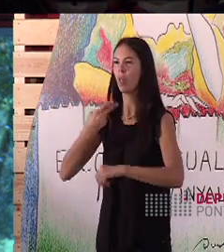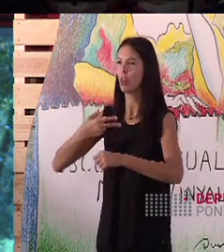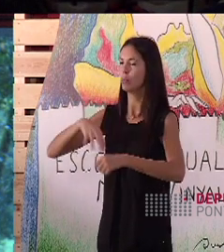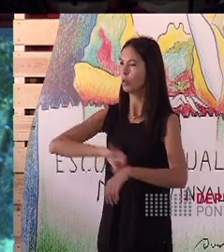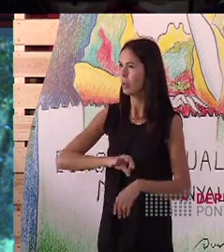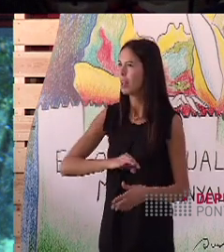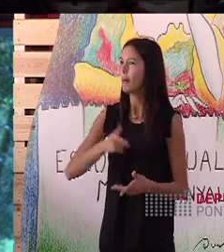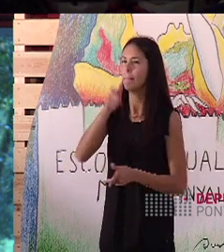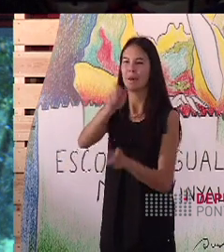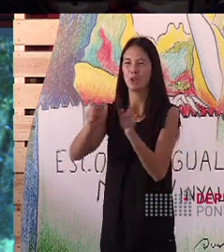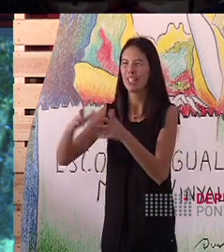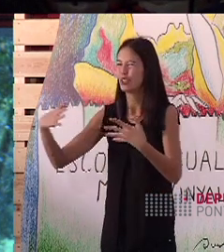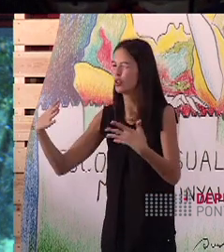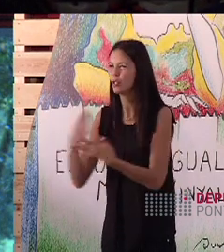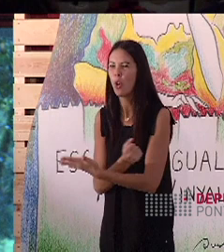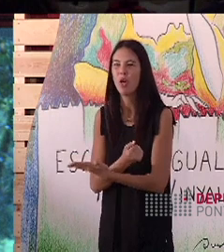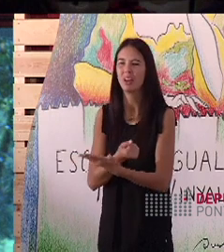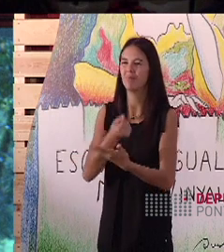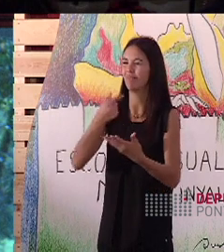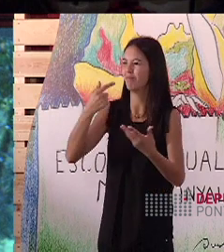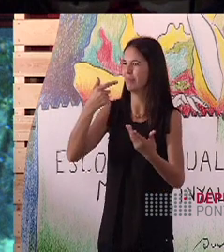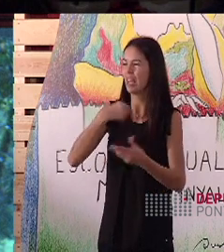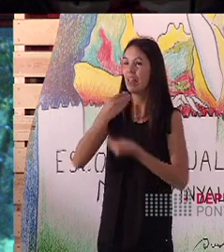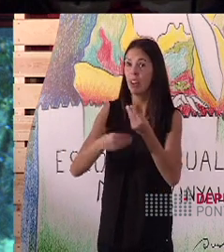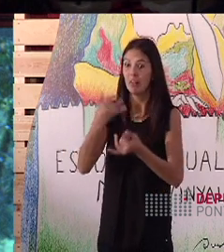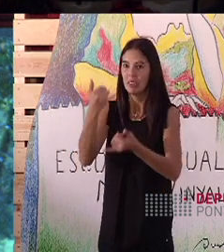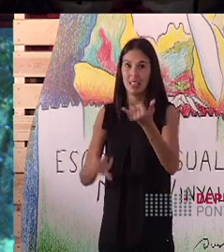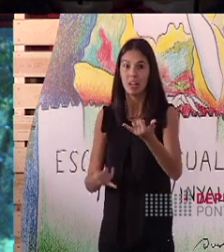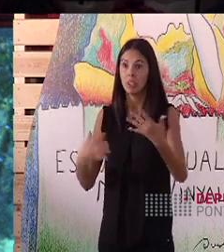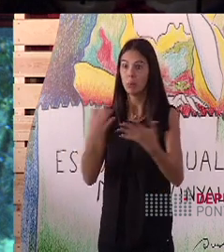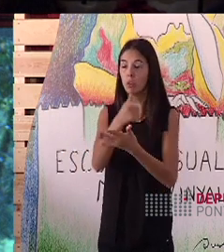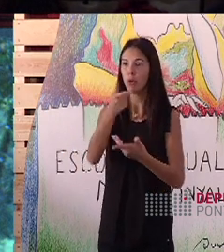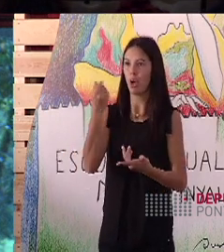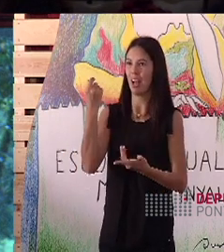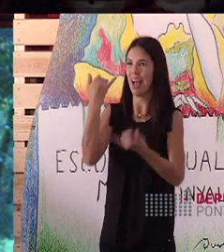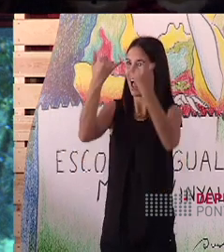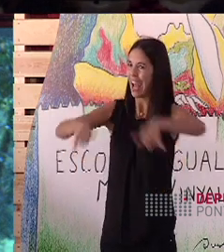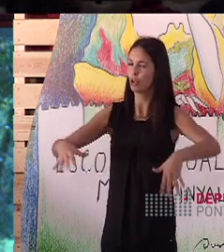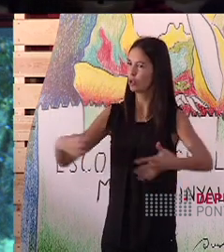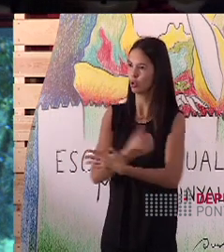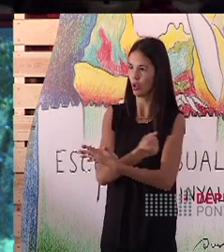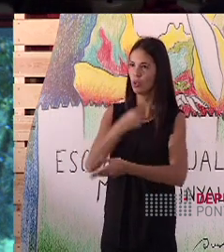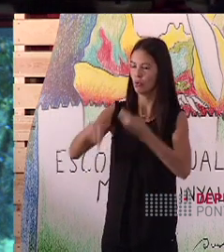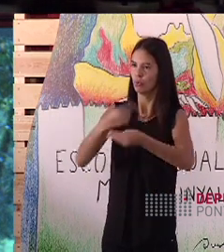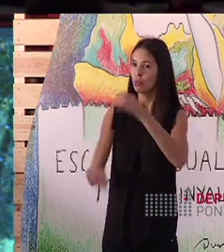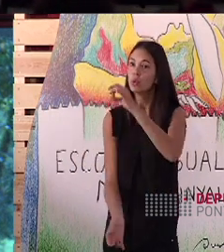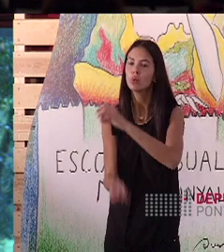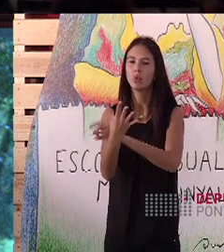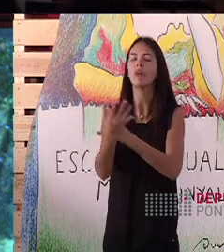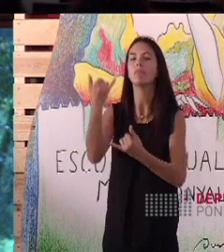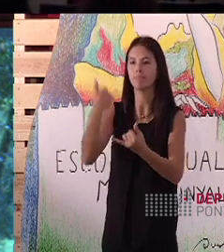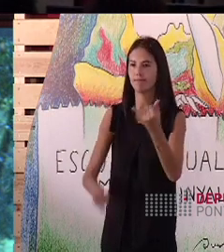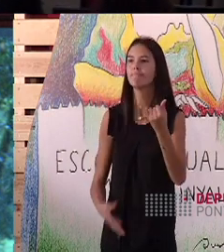a todas aquelas persoas que teñen feito posible que todas estas actuacións que desenvolvemos pois